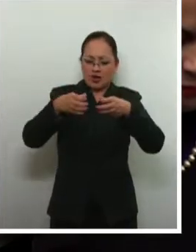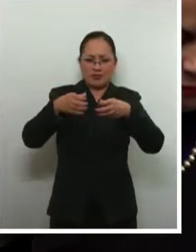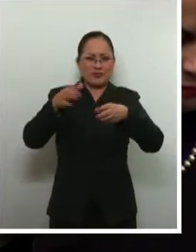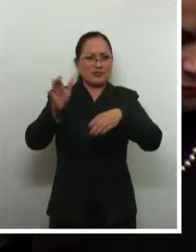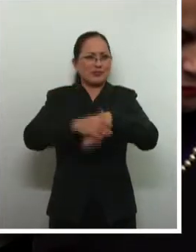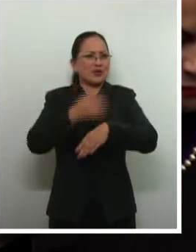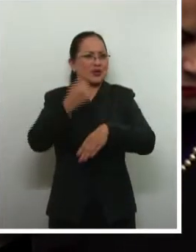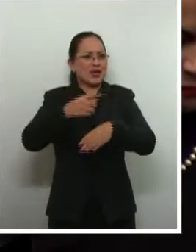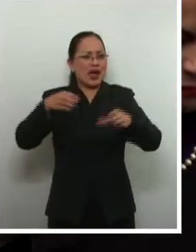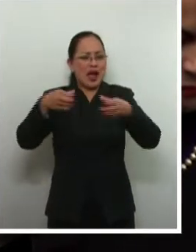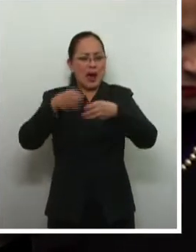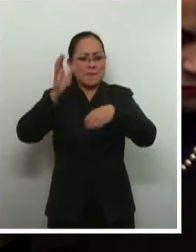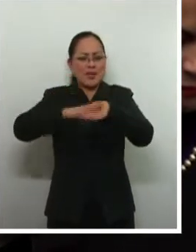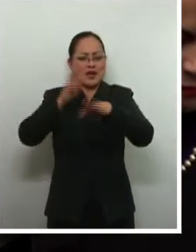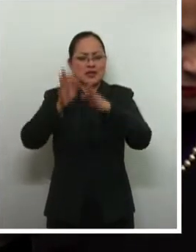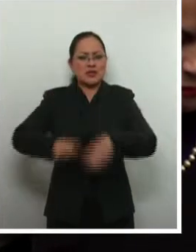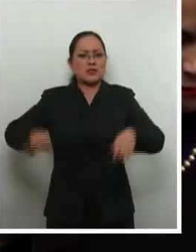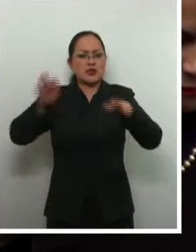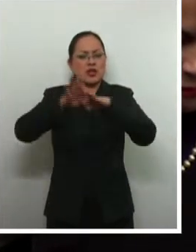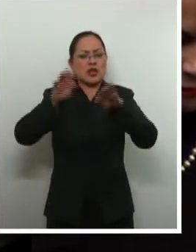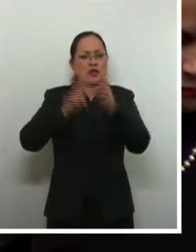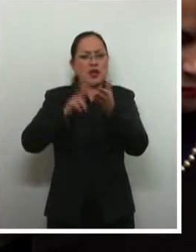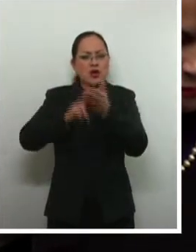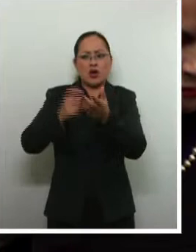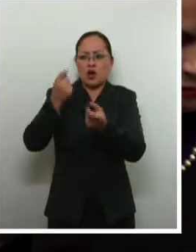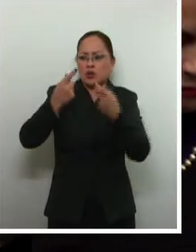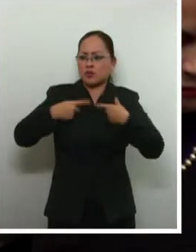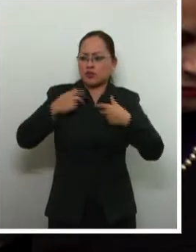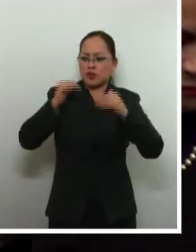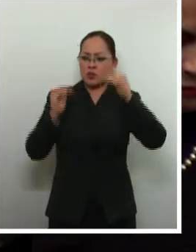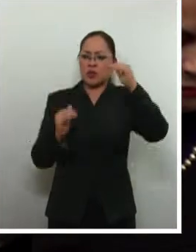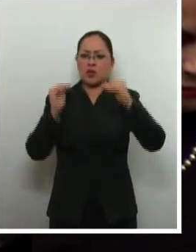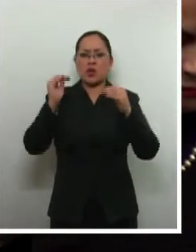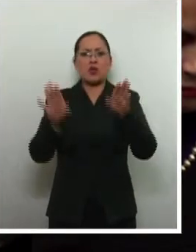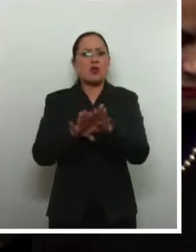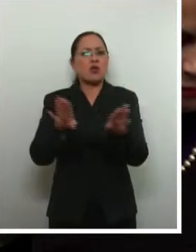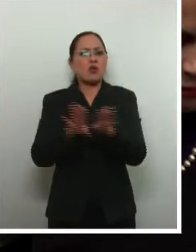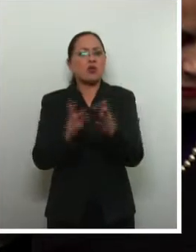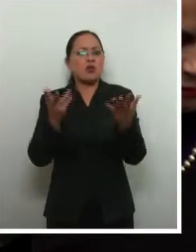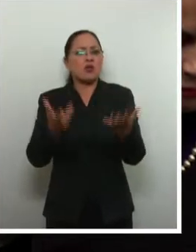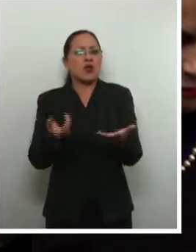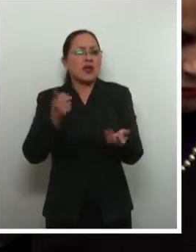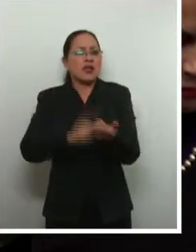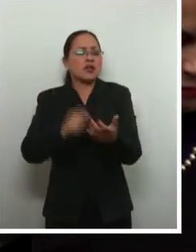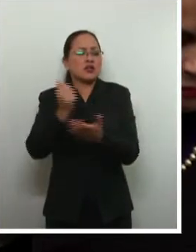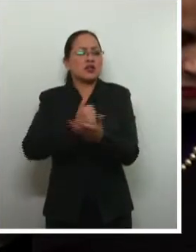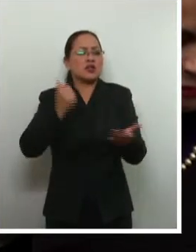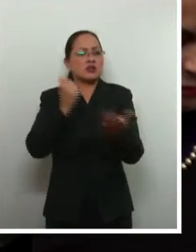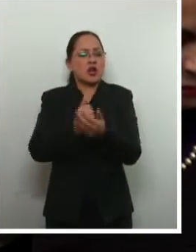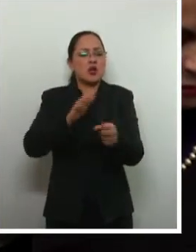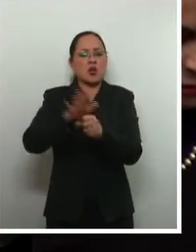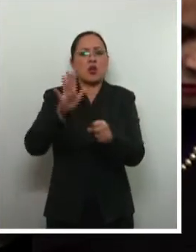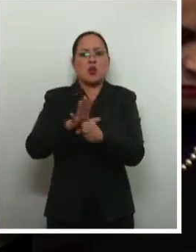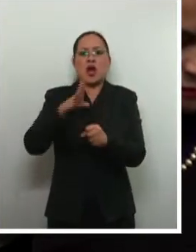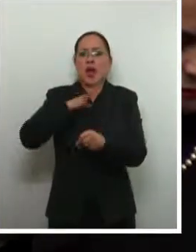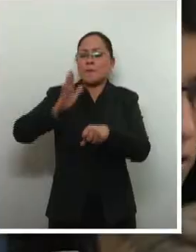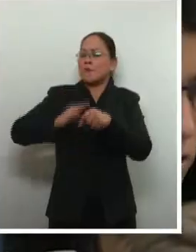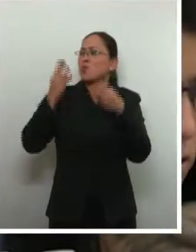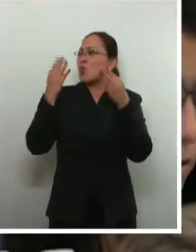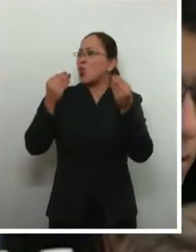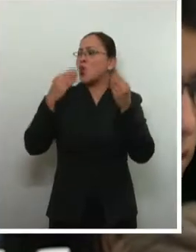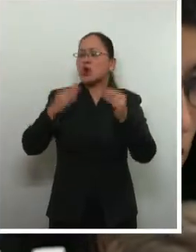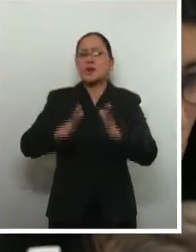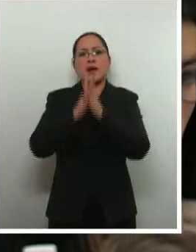tener más peso unos ciudadanos que otros? En una ciudad donde hay tanta